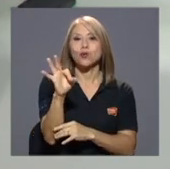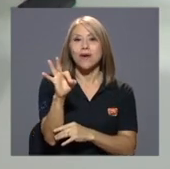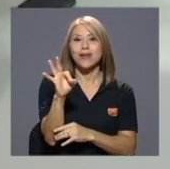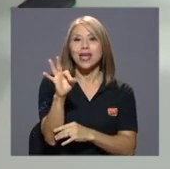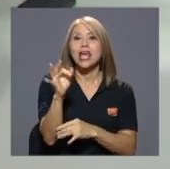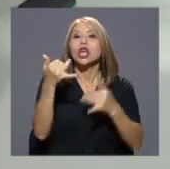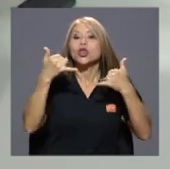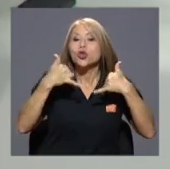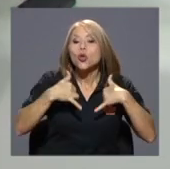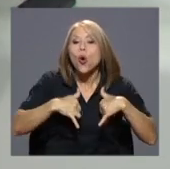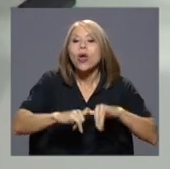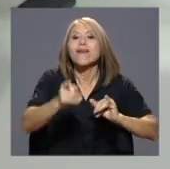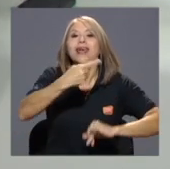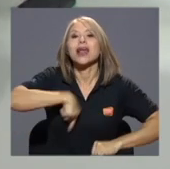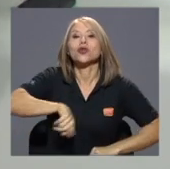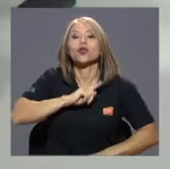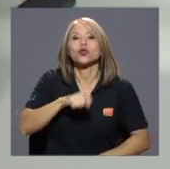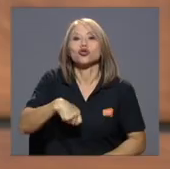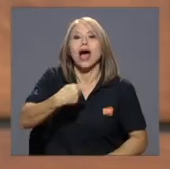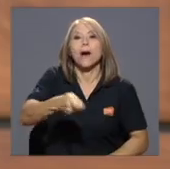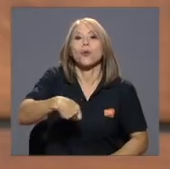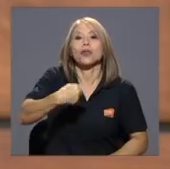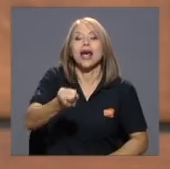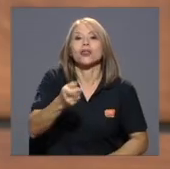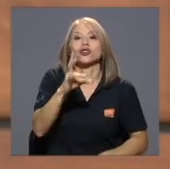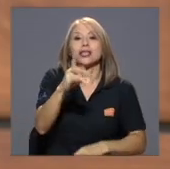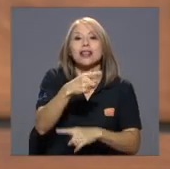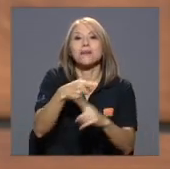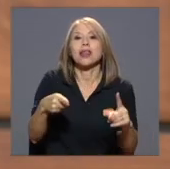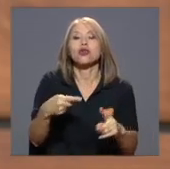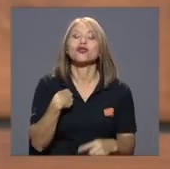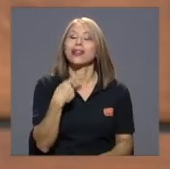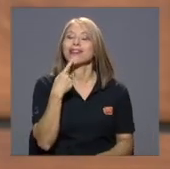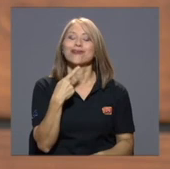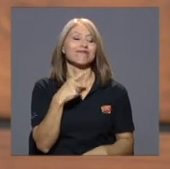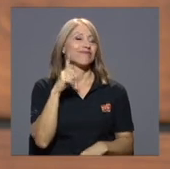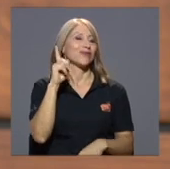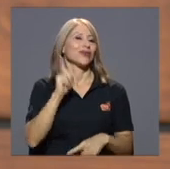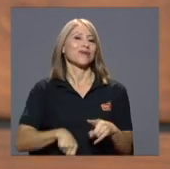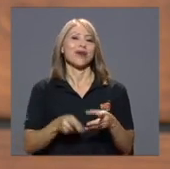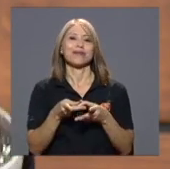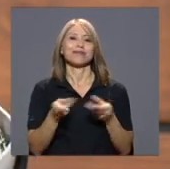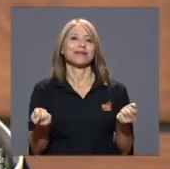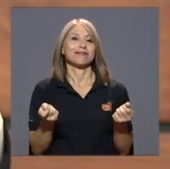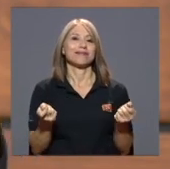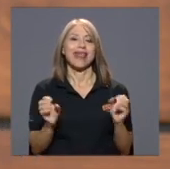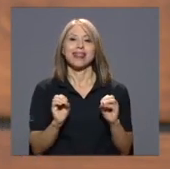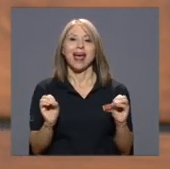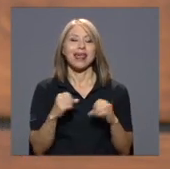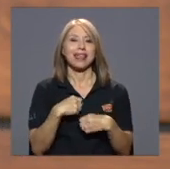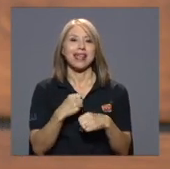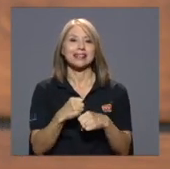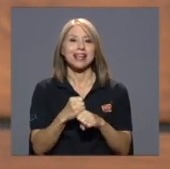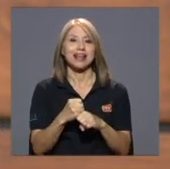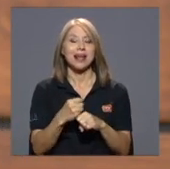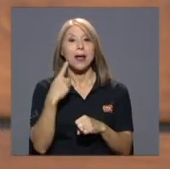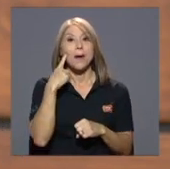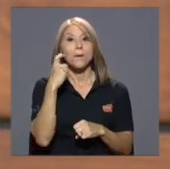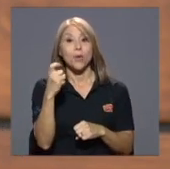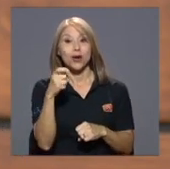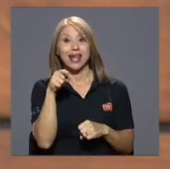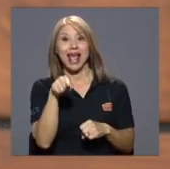aportando 7.5, yo le digo, no hay nada que hacer. ¿Por qué? Porque ajustar los beneficios en esa lógica del